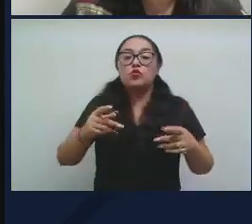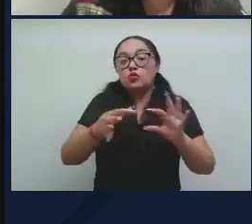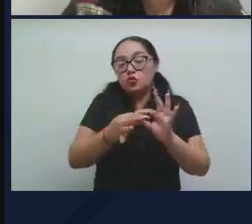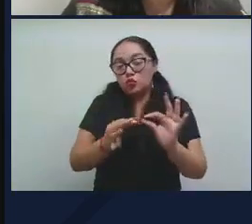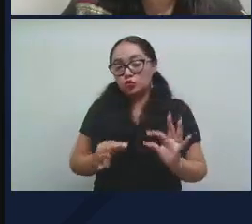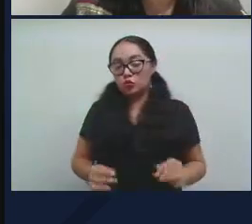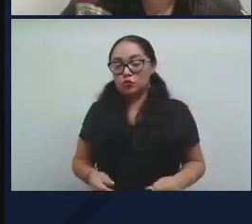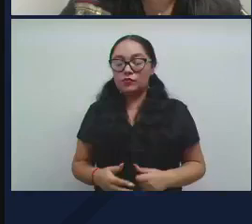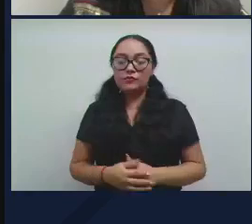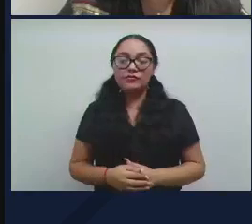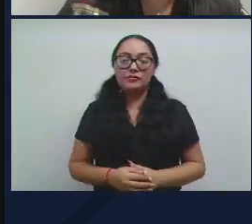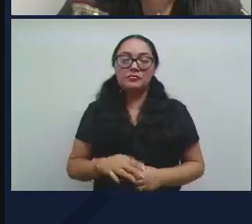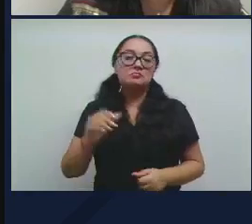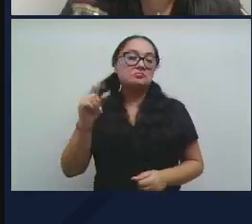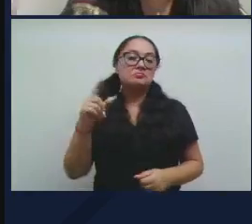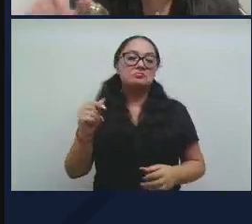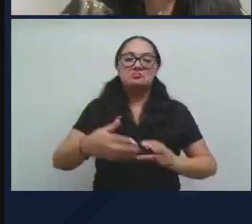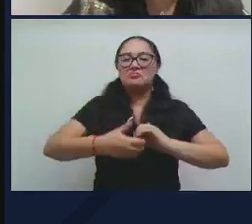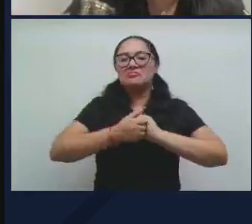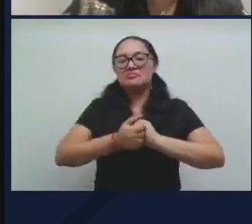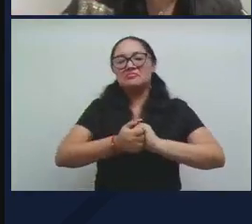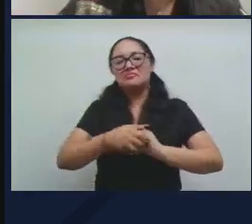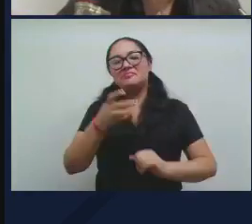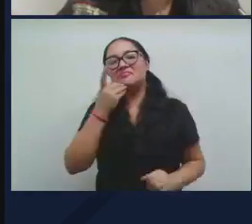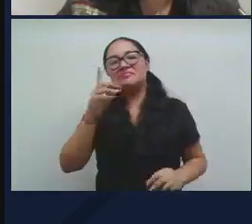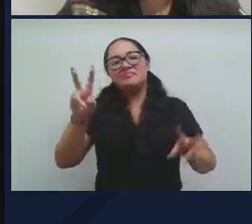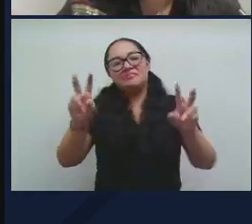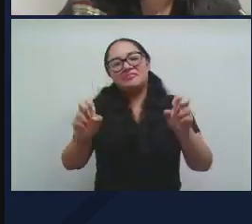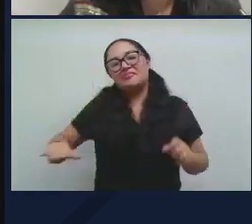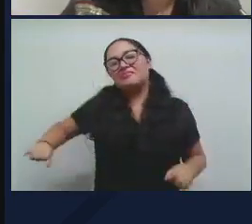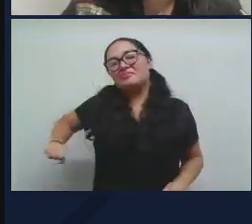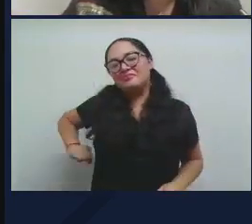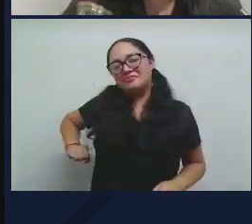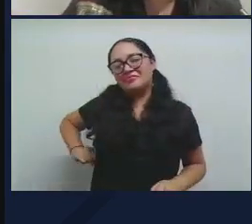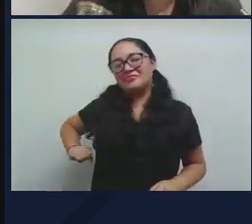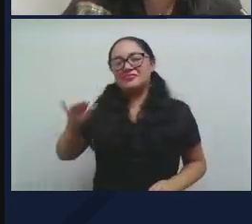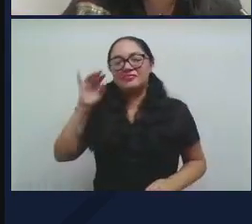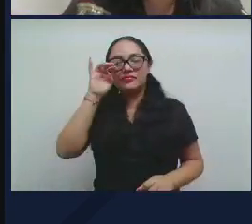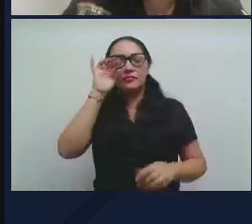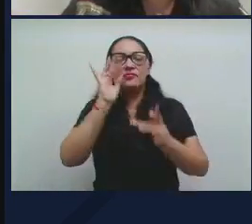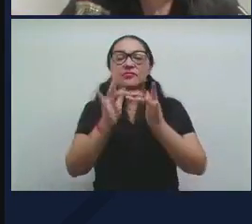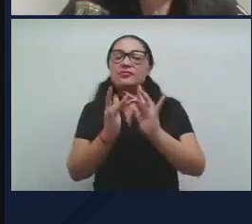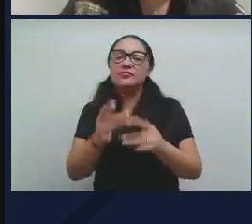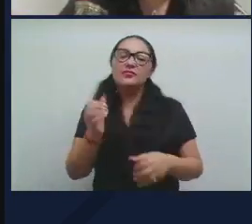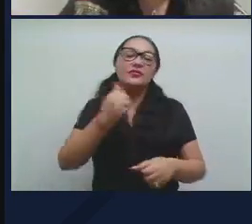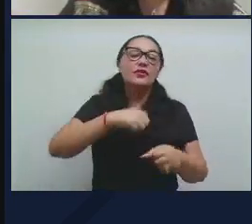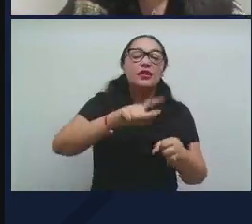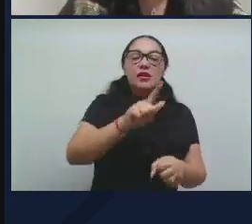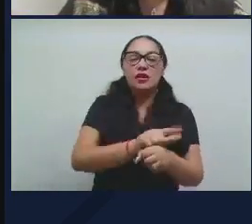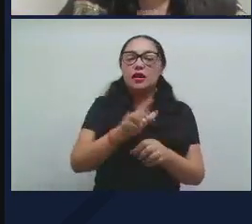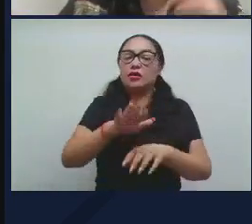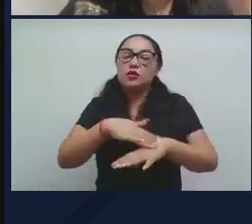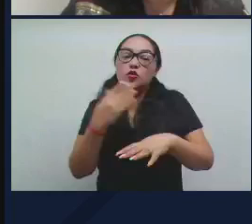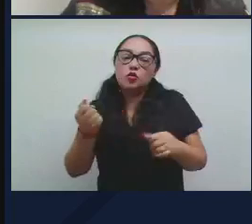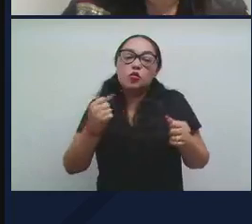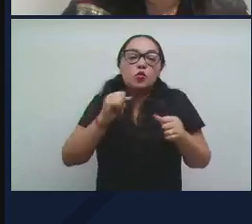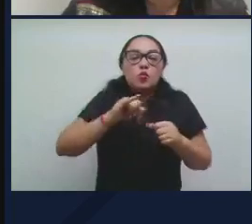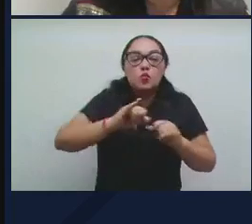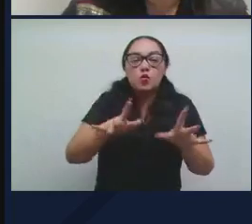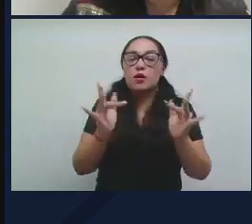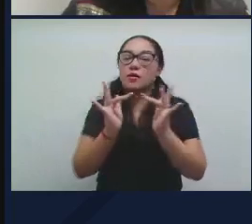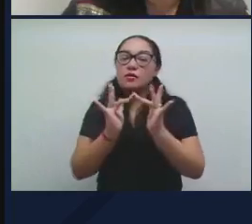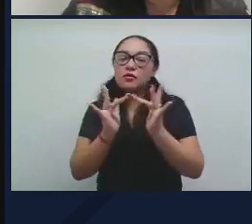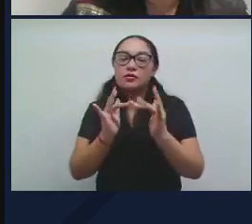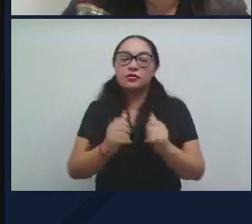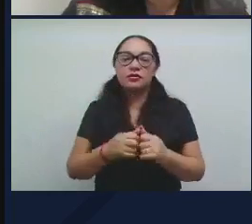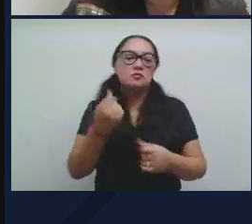saludos y bueno, pues que fue un tema interesante. Aquí en las redes sociales, bueno, pues van a quedar los datos de contacto, algún teléfono,